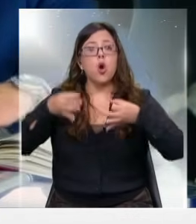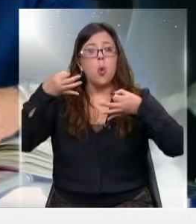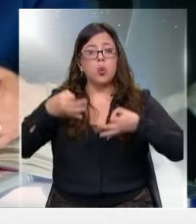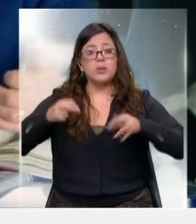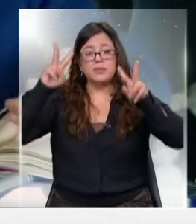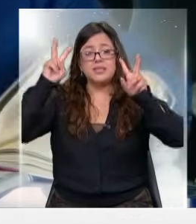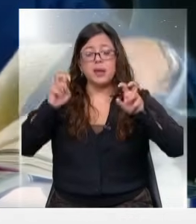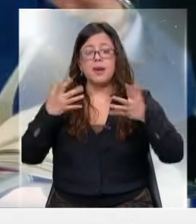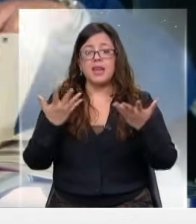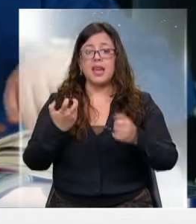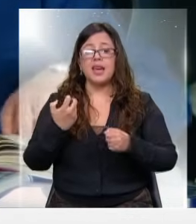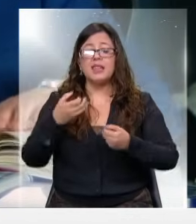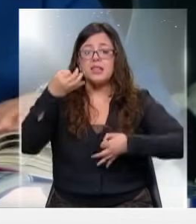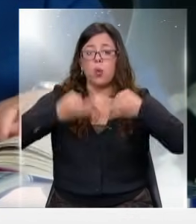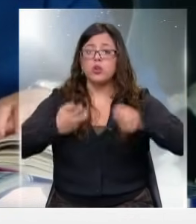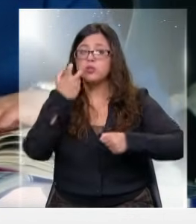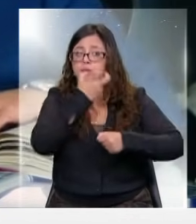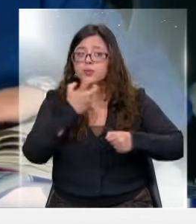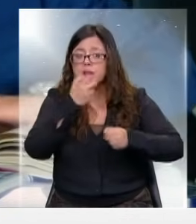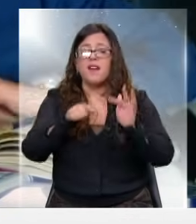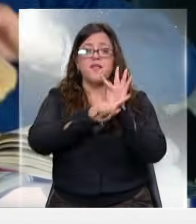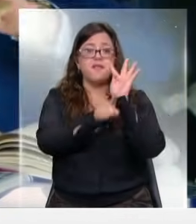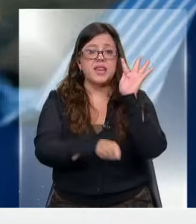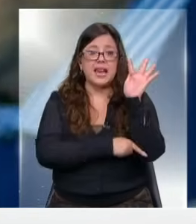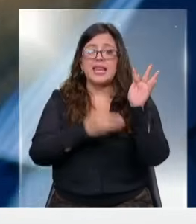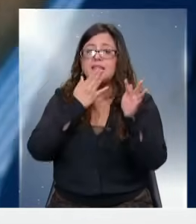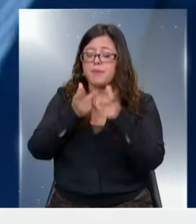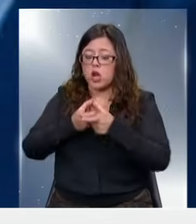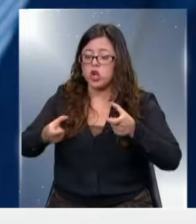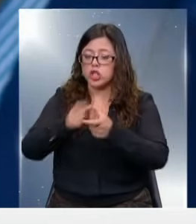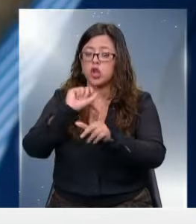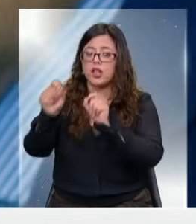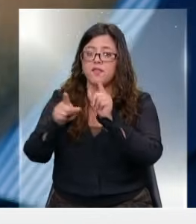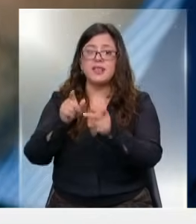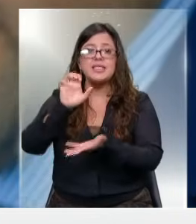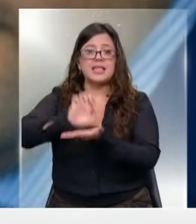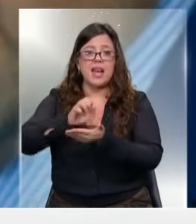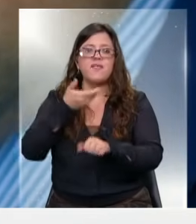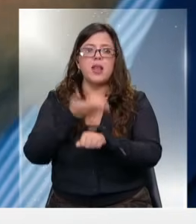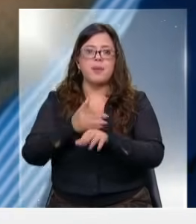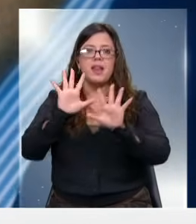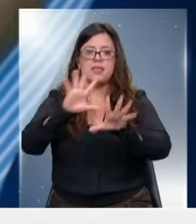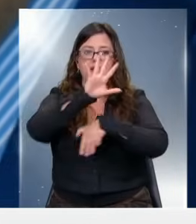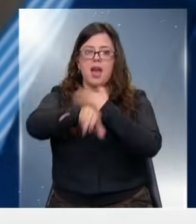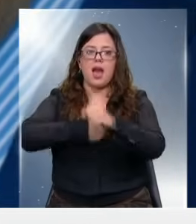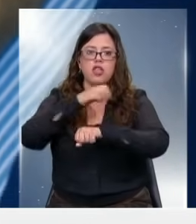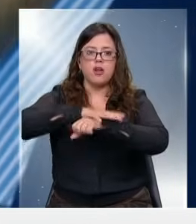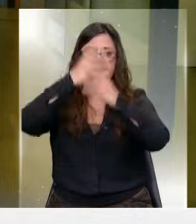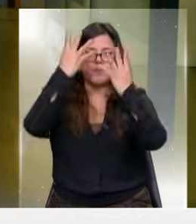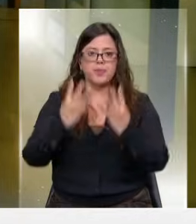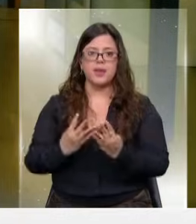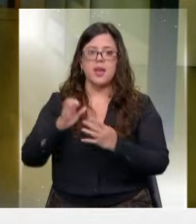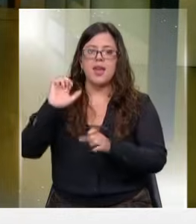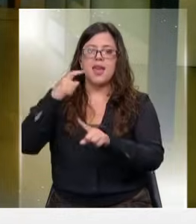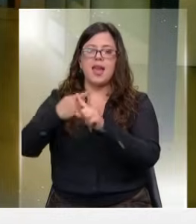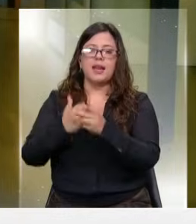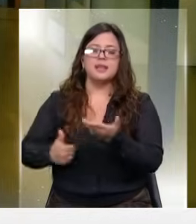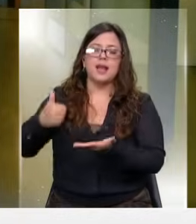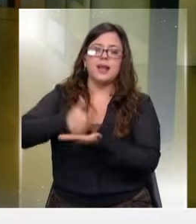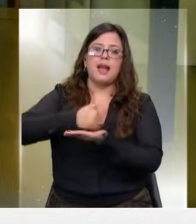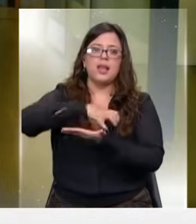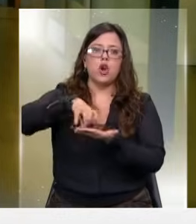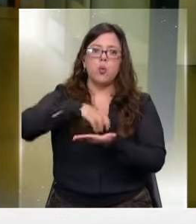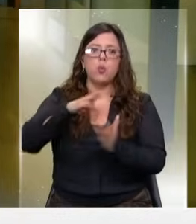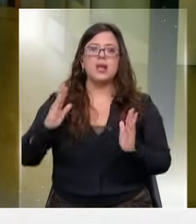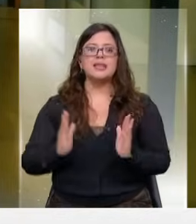juicio oral, la Fiscalía y el Consejo de Defensa del Estado pedirán 10 años de cárcel para el exalcalde de San